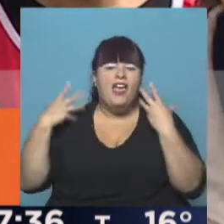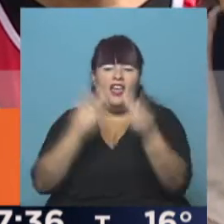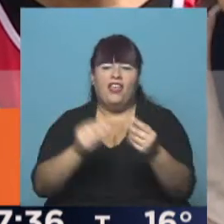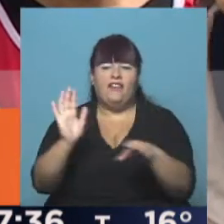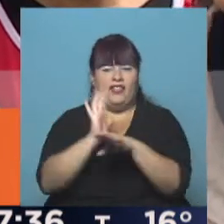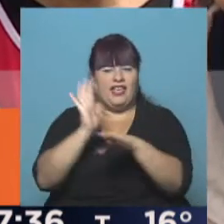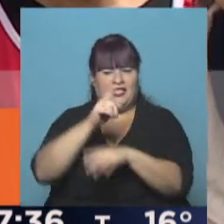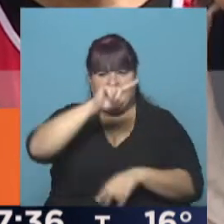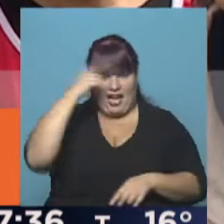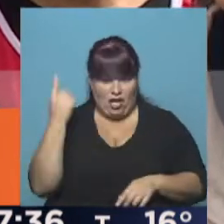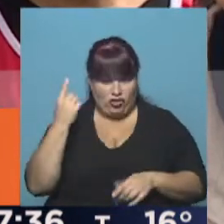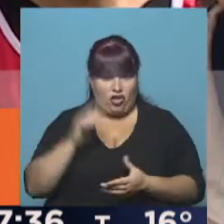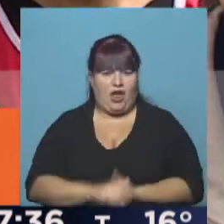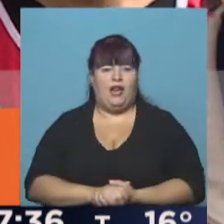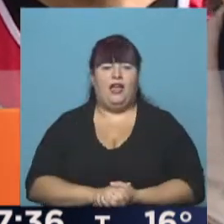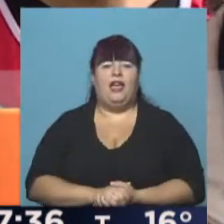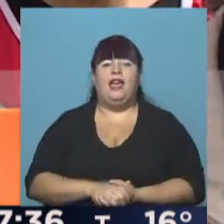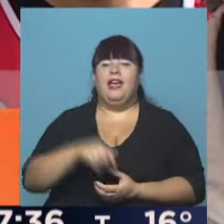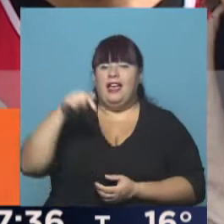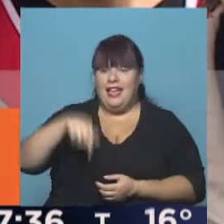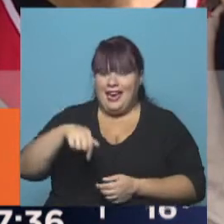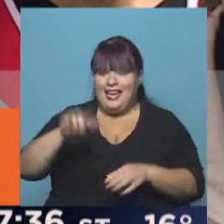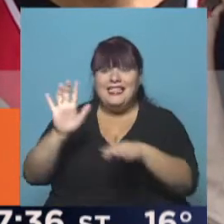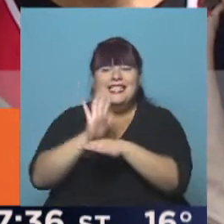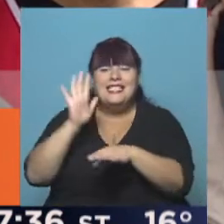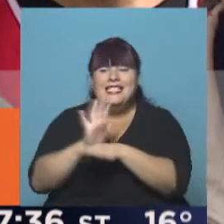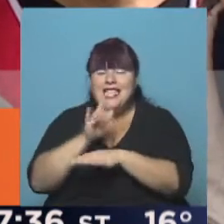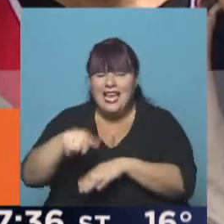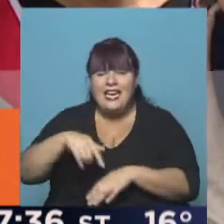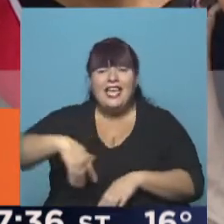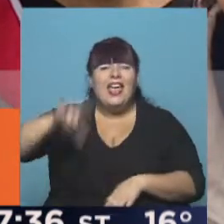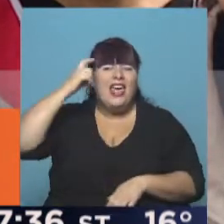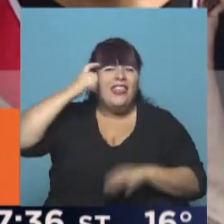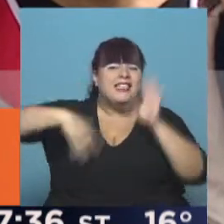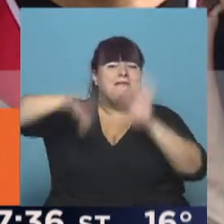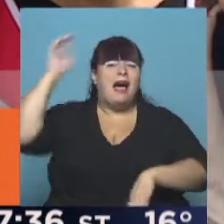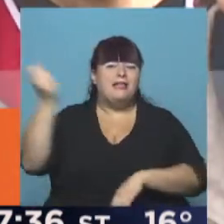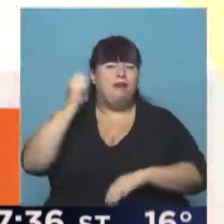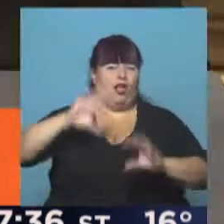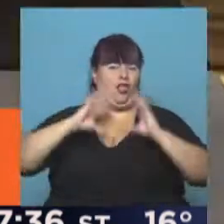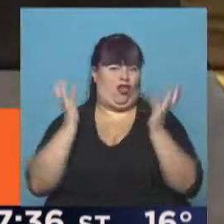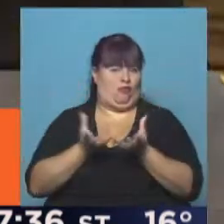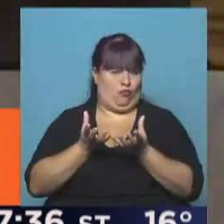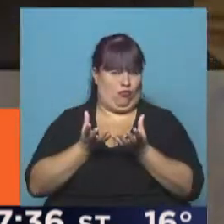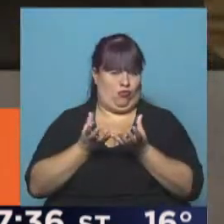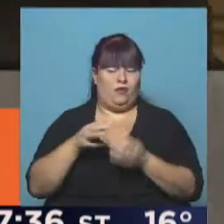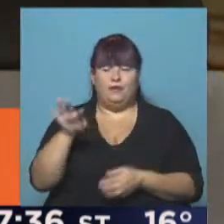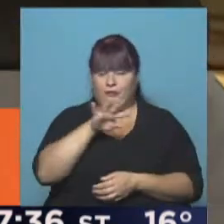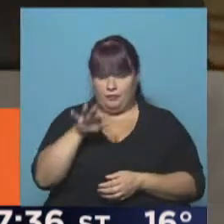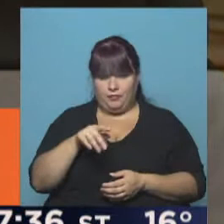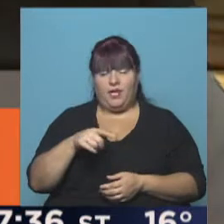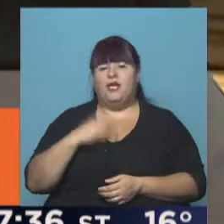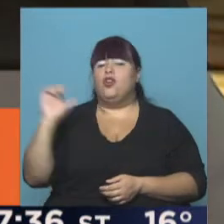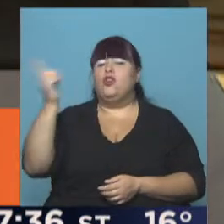cine nacional. Esta cinematografía es una de las 10 más importantes del mundo. No existe en